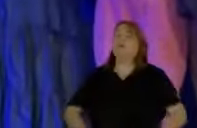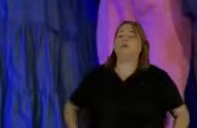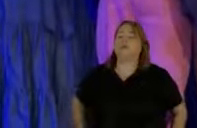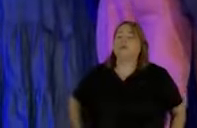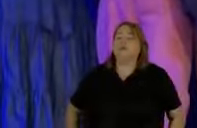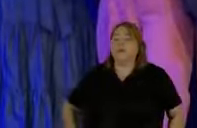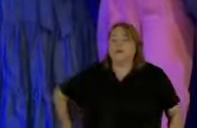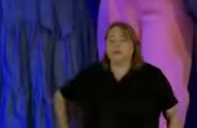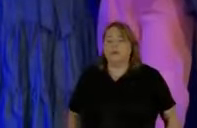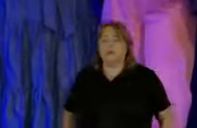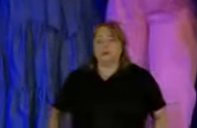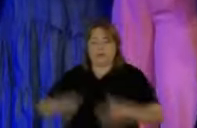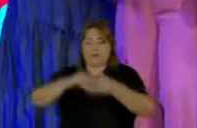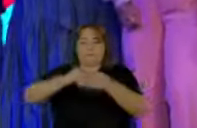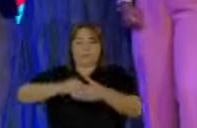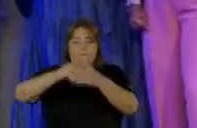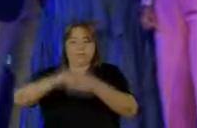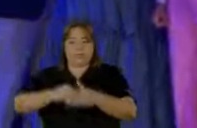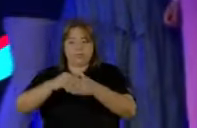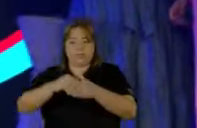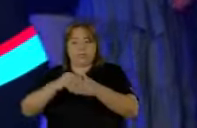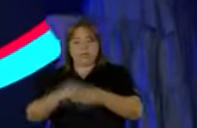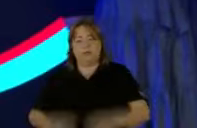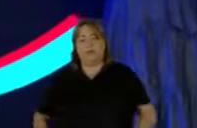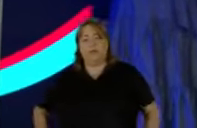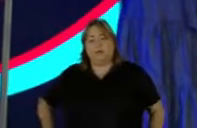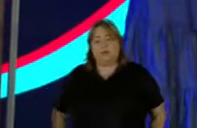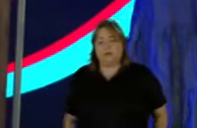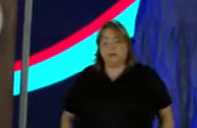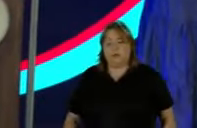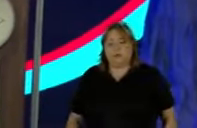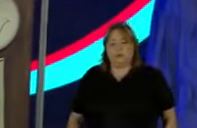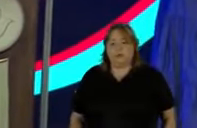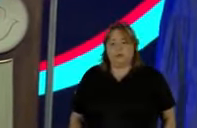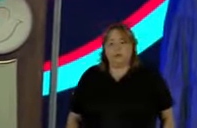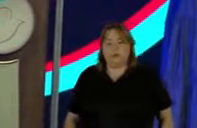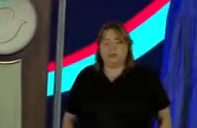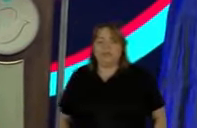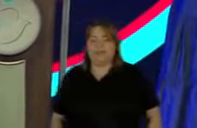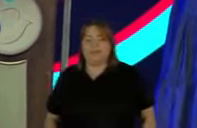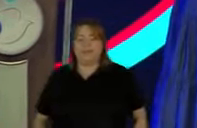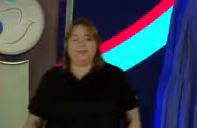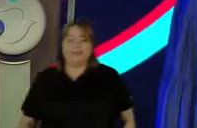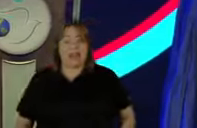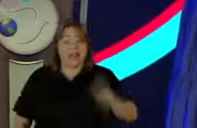Señor. Felicidades. Después le da el teléfono.